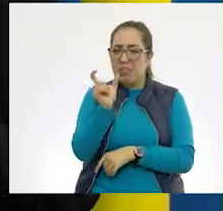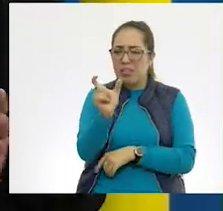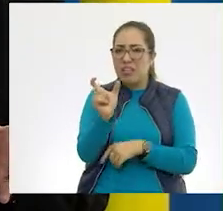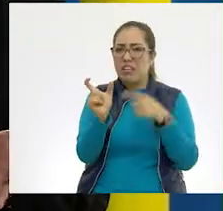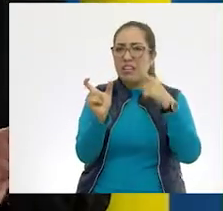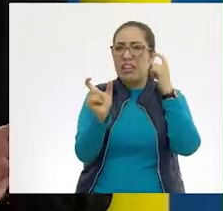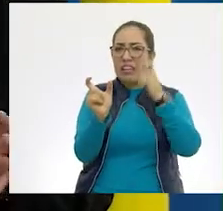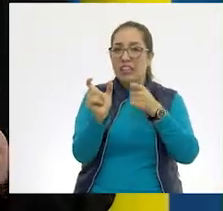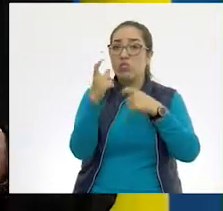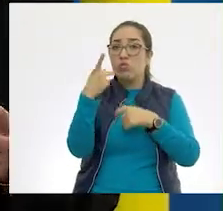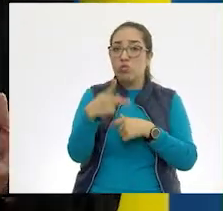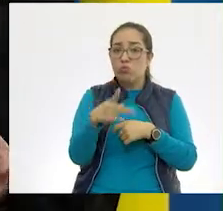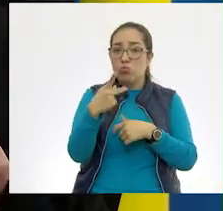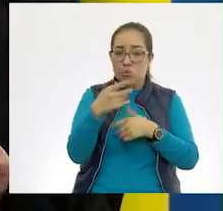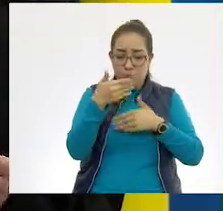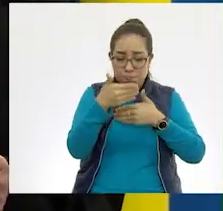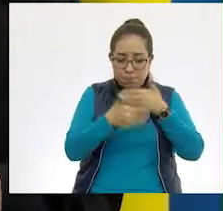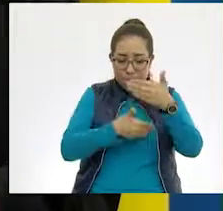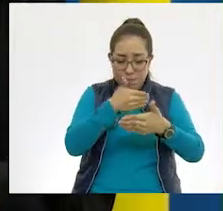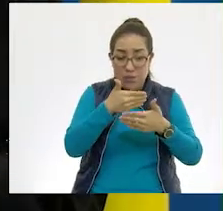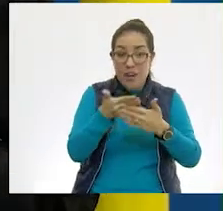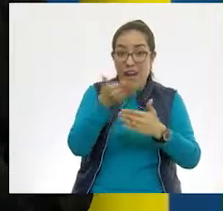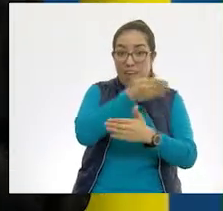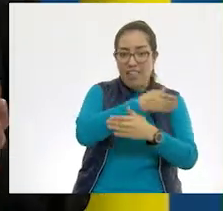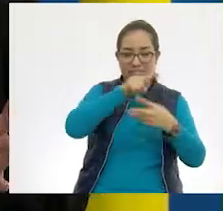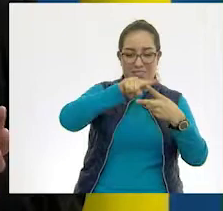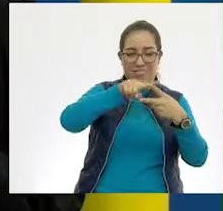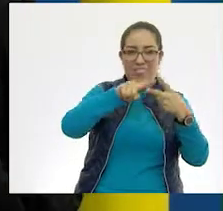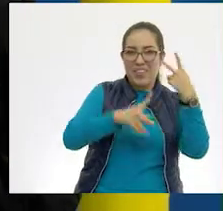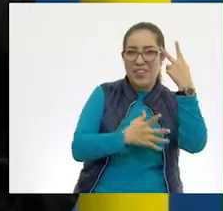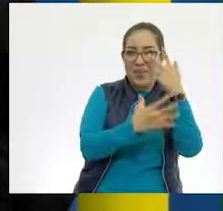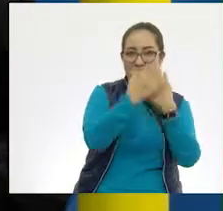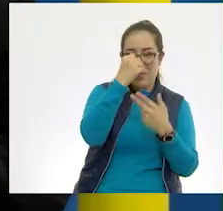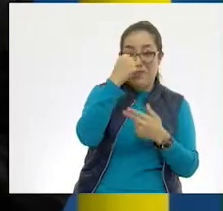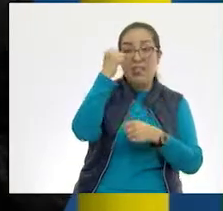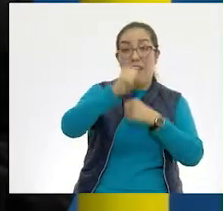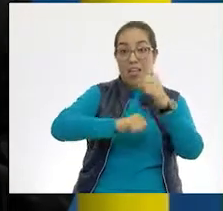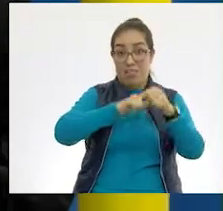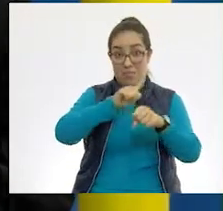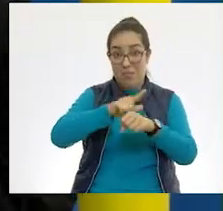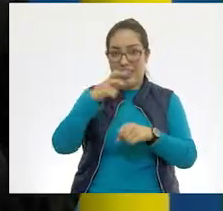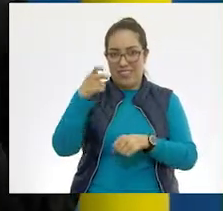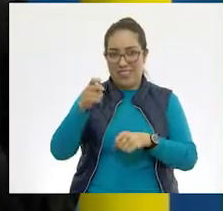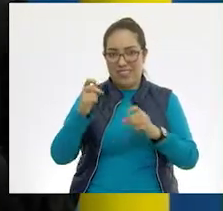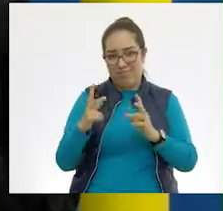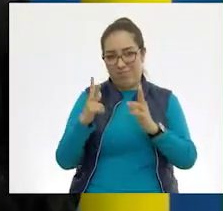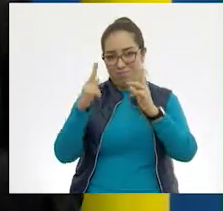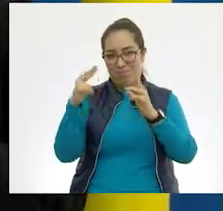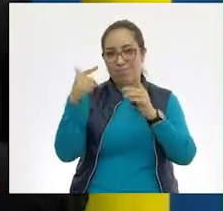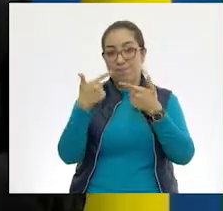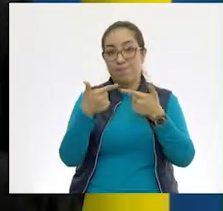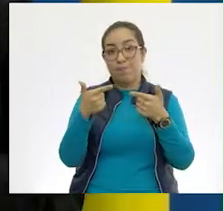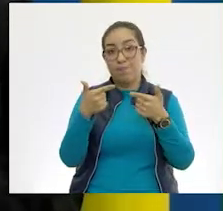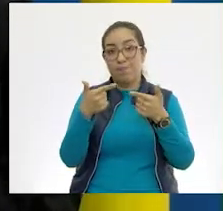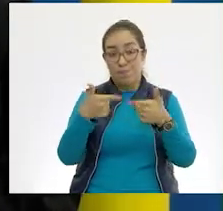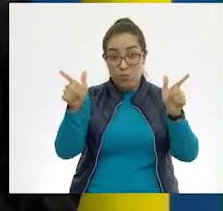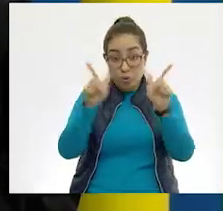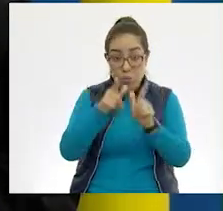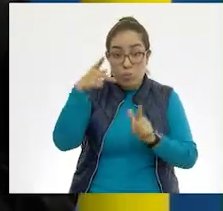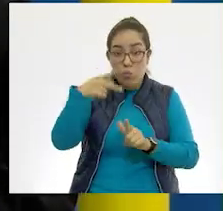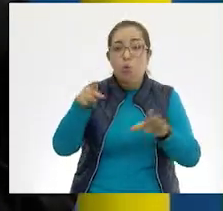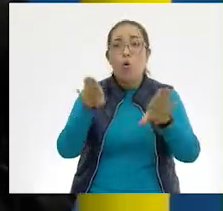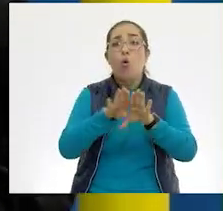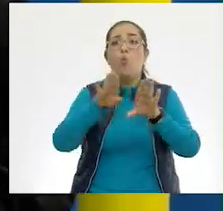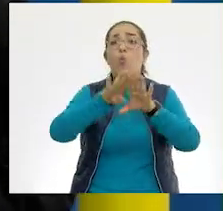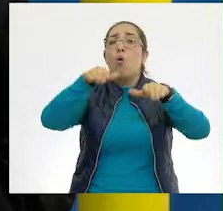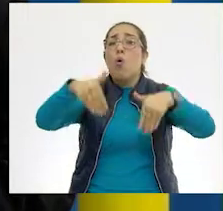una combinación de los otros dos. Los animales ovovivíparos desarrollan sus embriones en huevos,